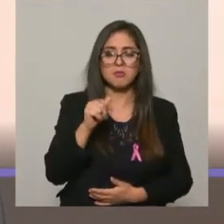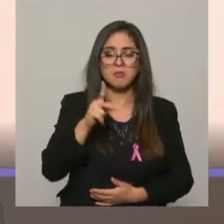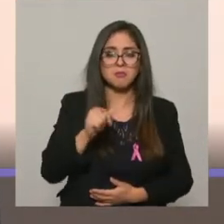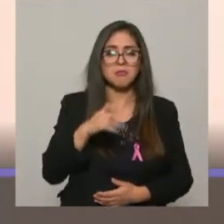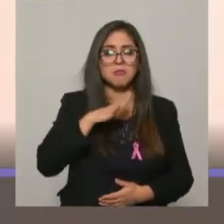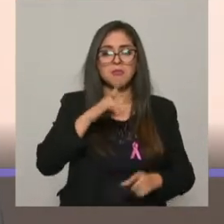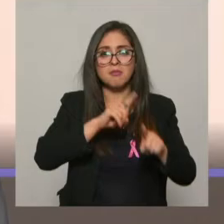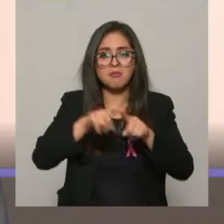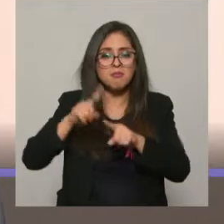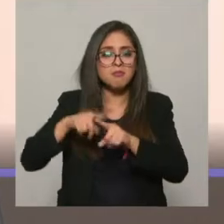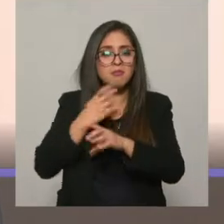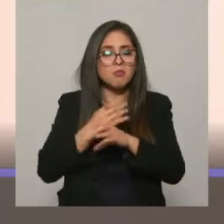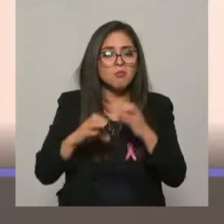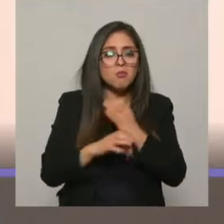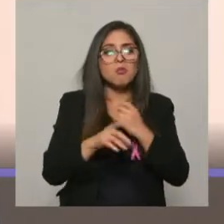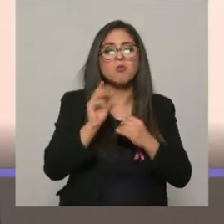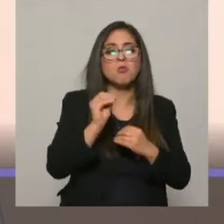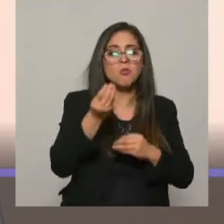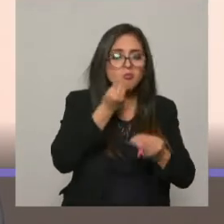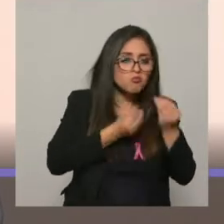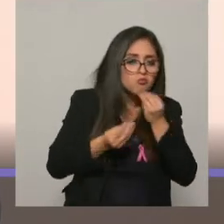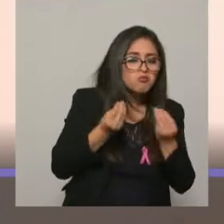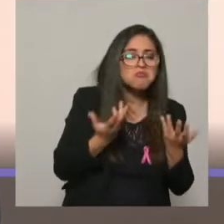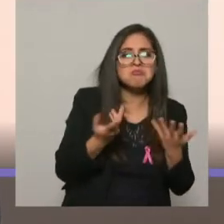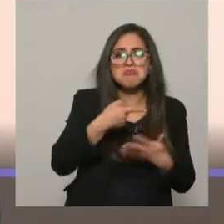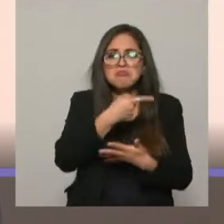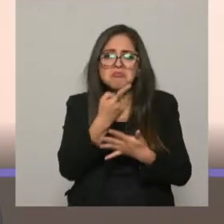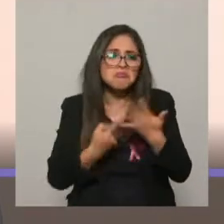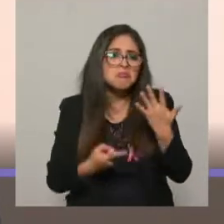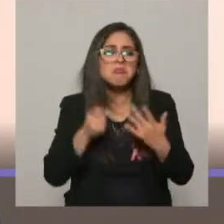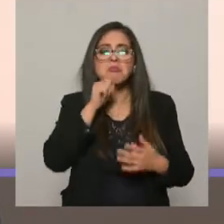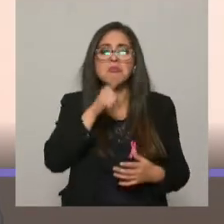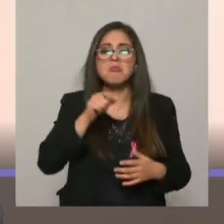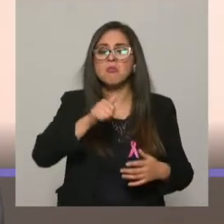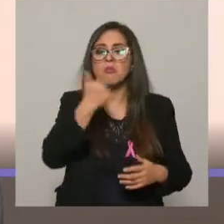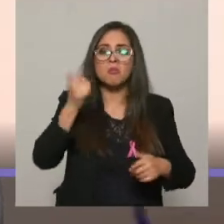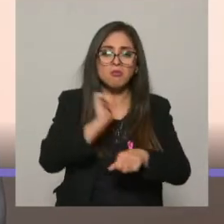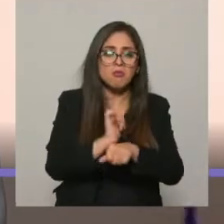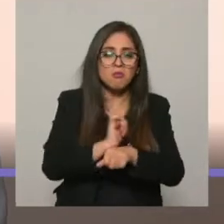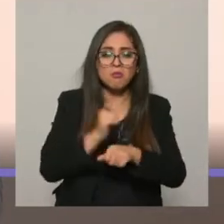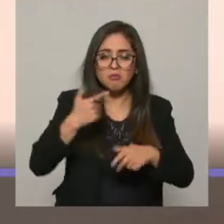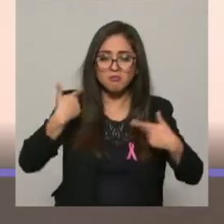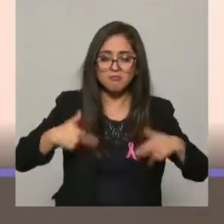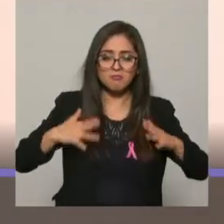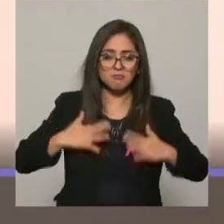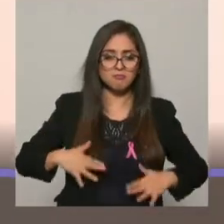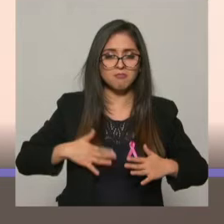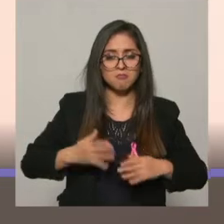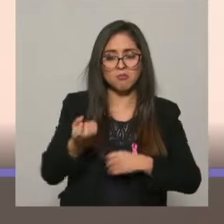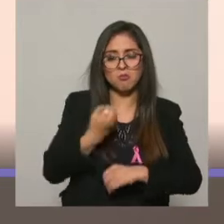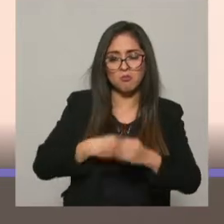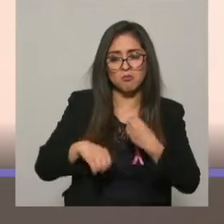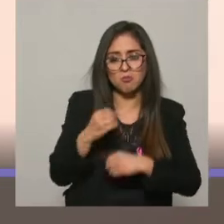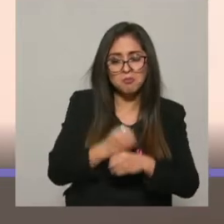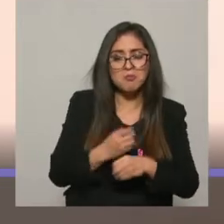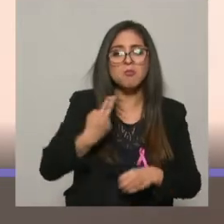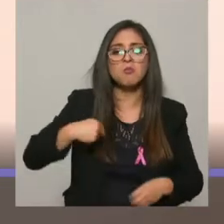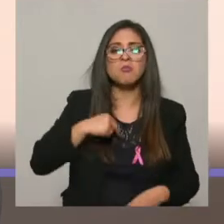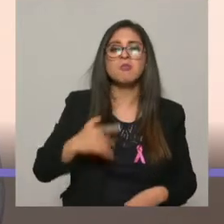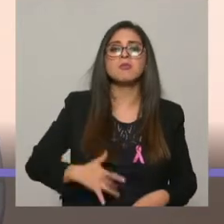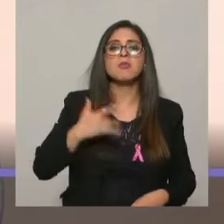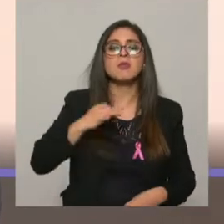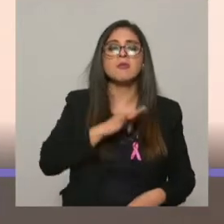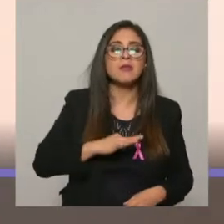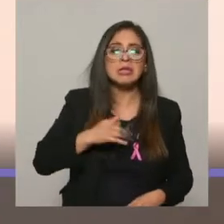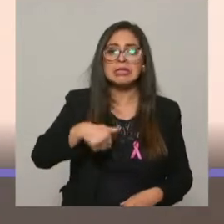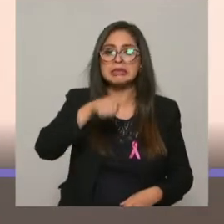haya, como antojitos, como varias cositas que pueden tener, como algunos personajes de la obra. Y pues en realidad, bueno, estamos muy felices porque no lo